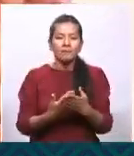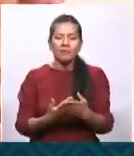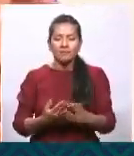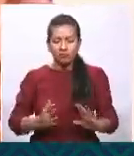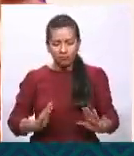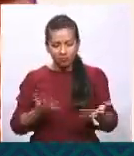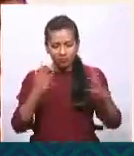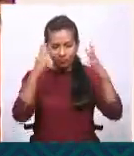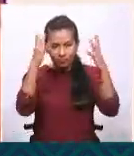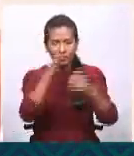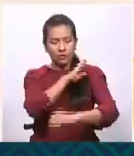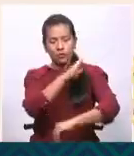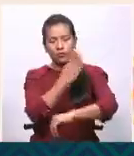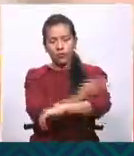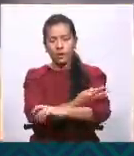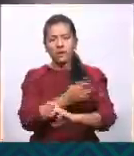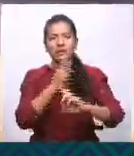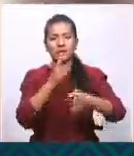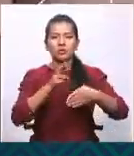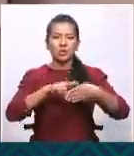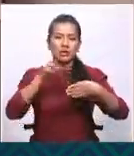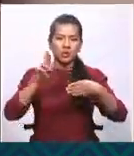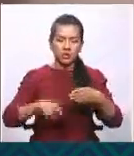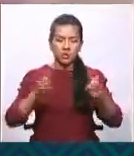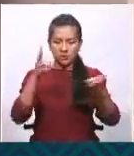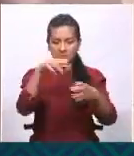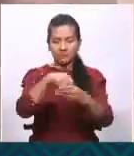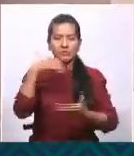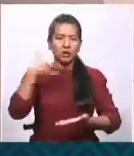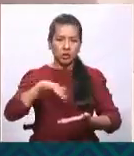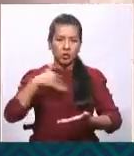ese esfuerzo en las aulas, en el estudio.